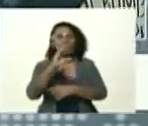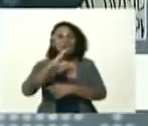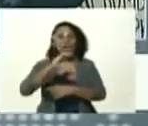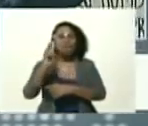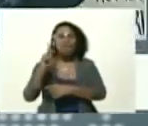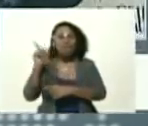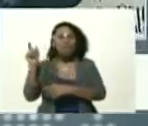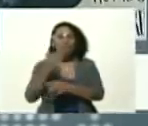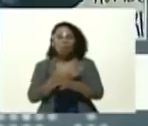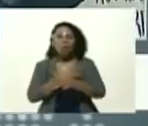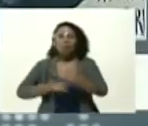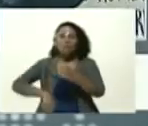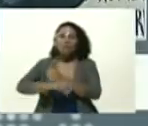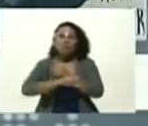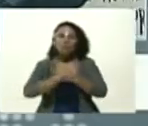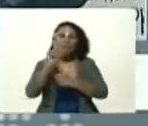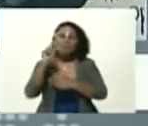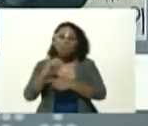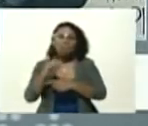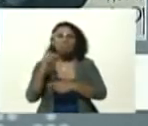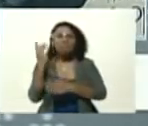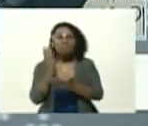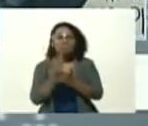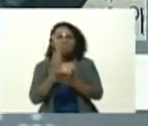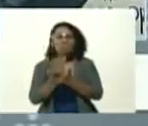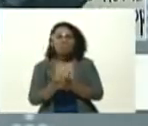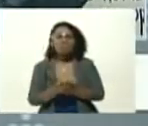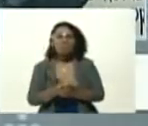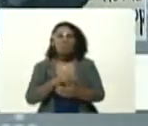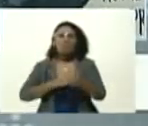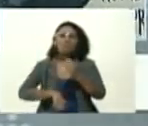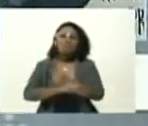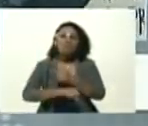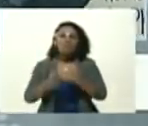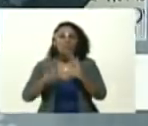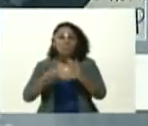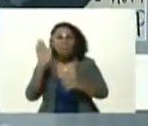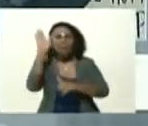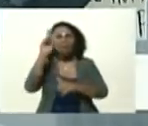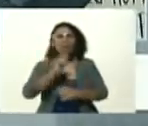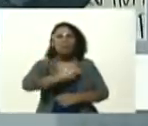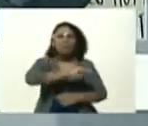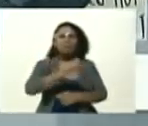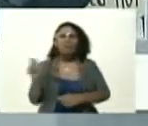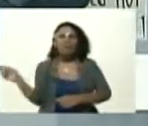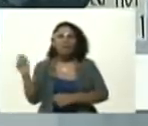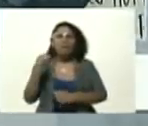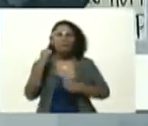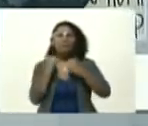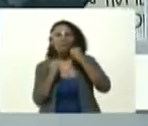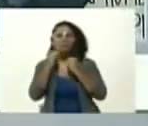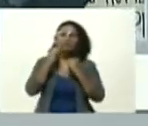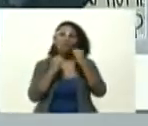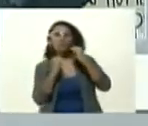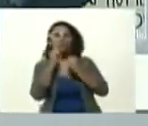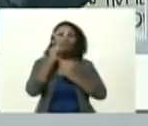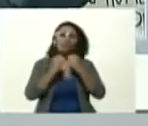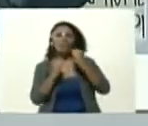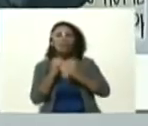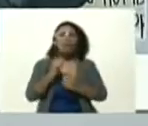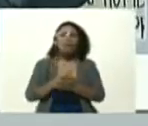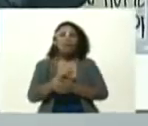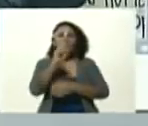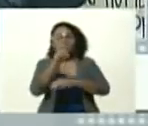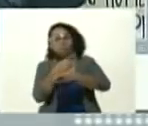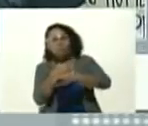jugar futbolito, de cada rato siempre, futbolito, básquet, tenis, a trotar, trotaba una hora,